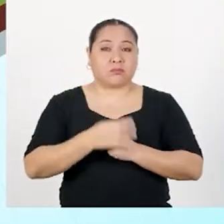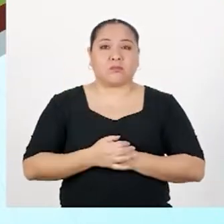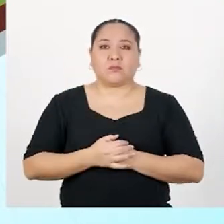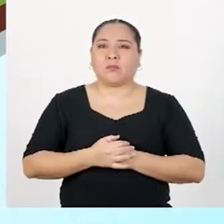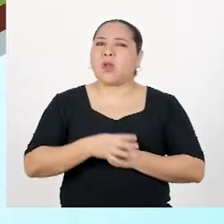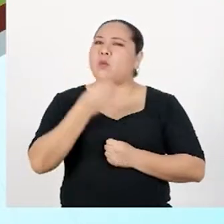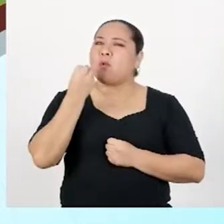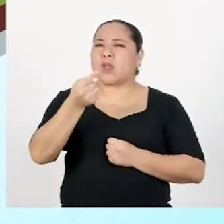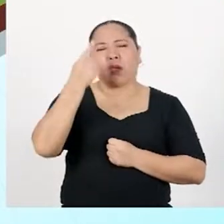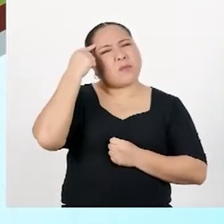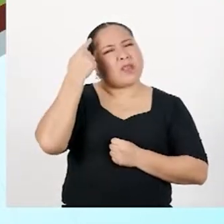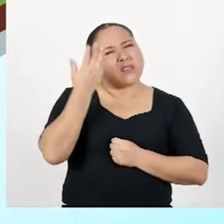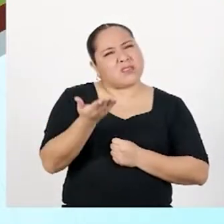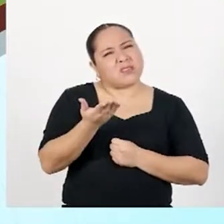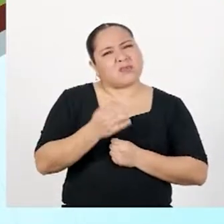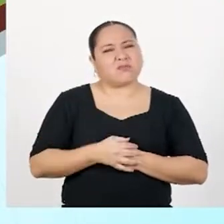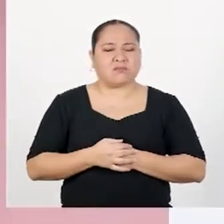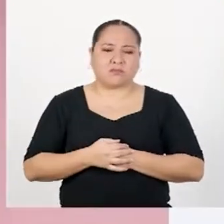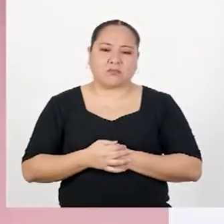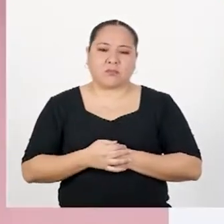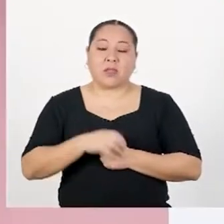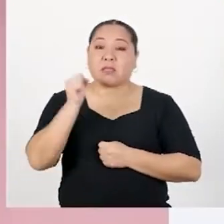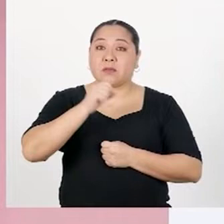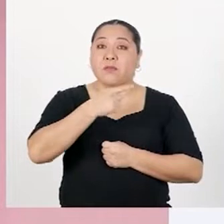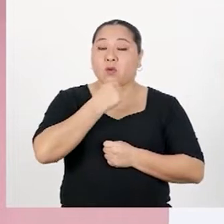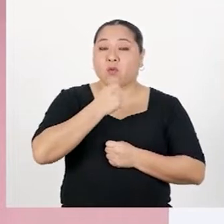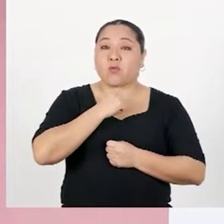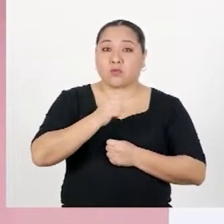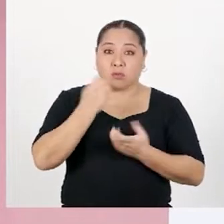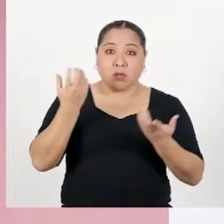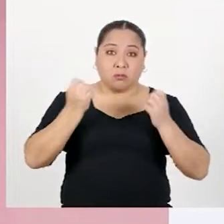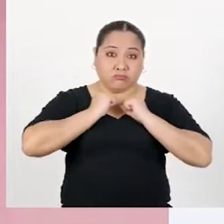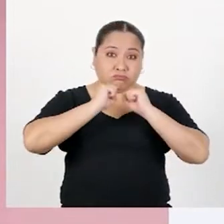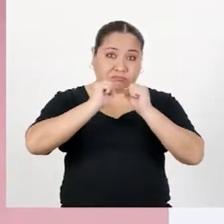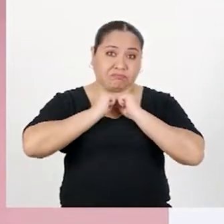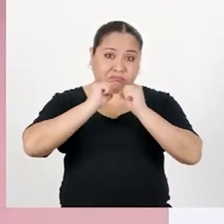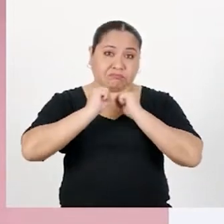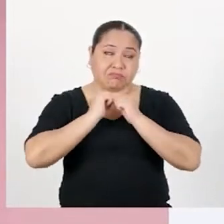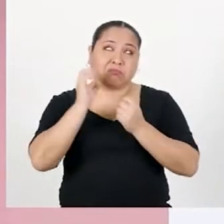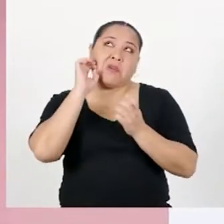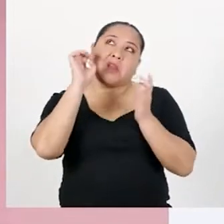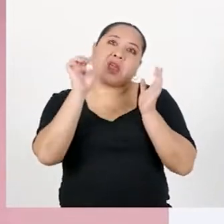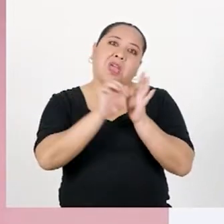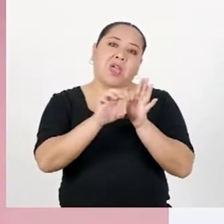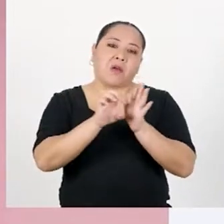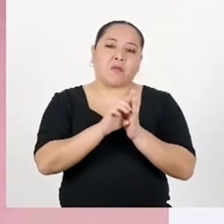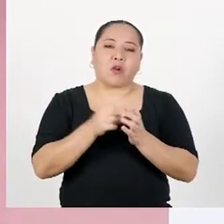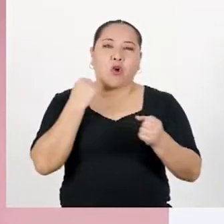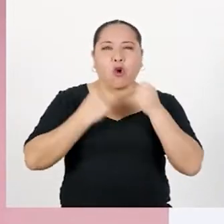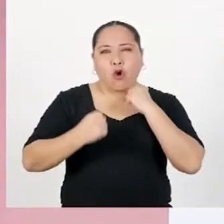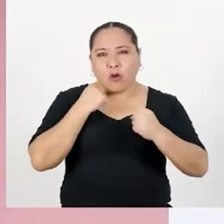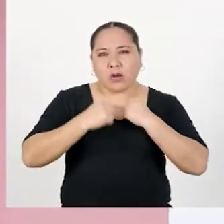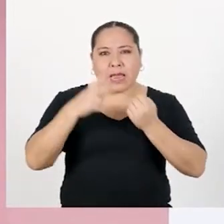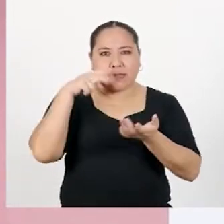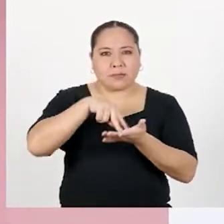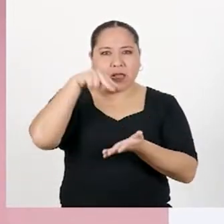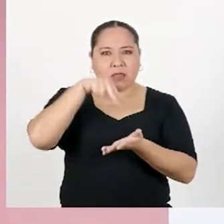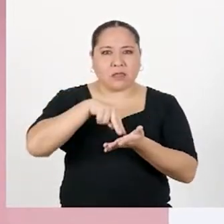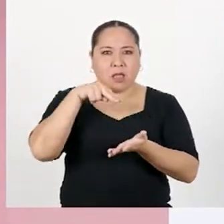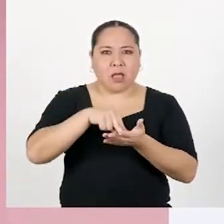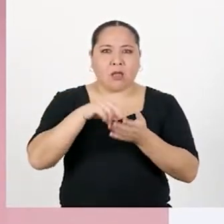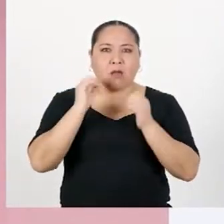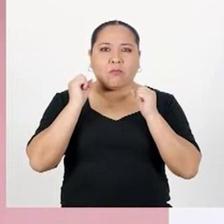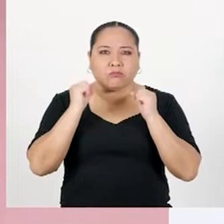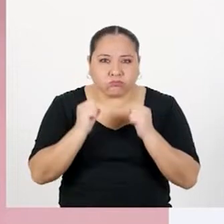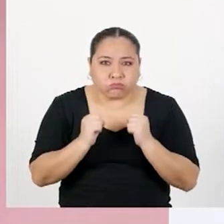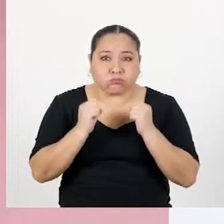física? ¿Por qué crees que sucede? Sí me gusta practicar actividades físicas, como por ejemplo, correr, saltar,